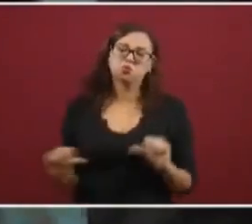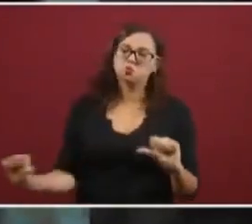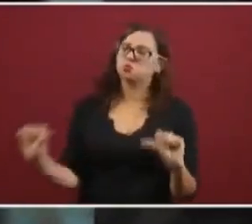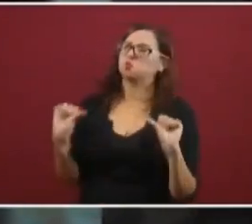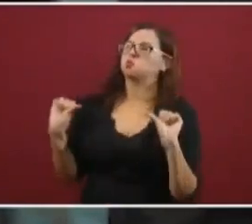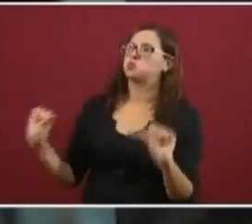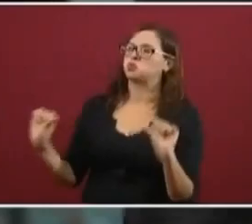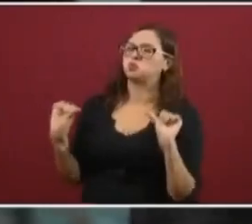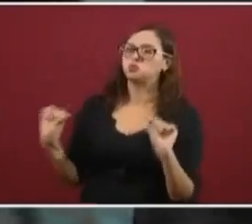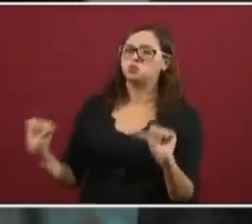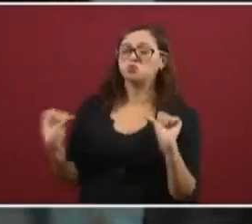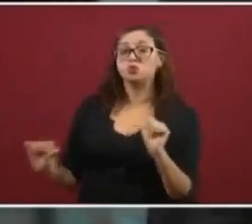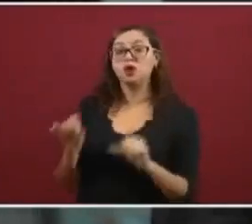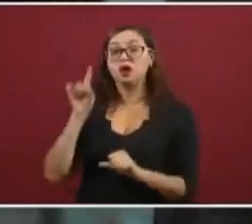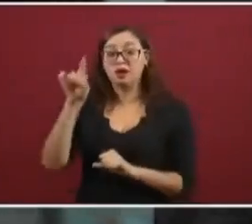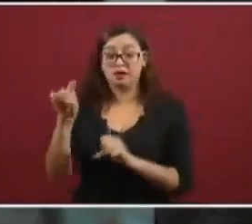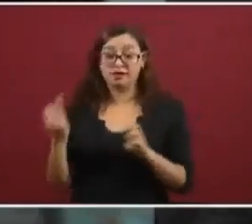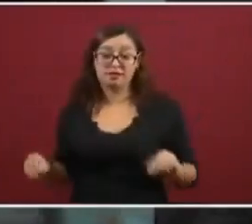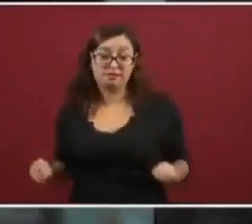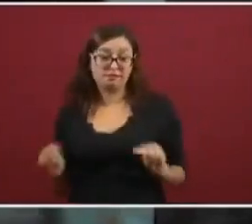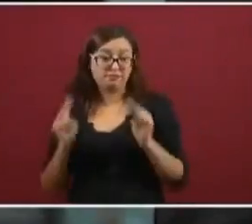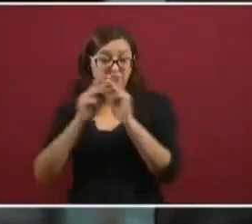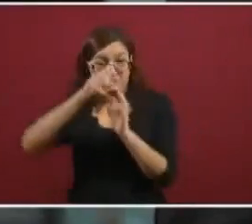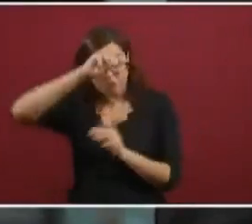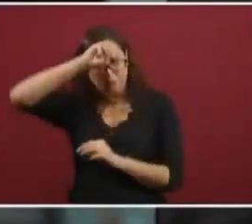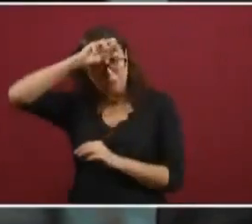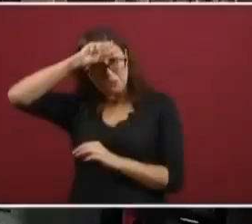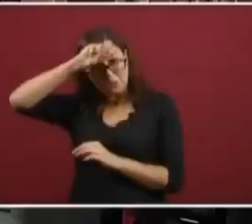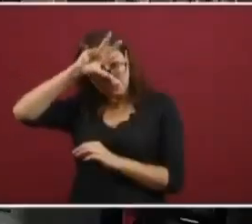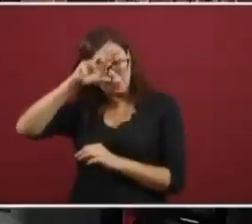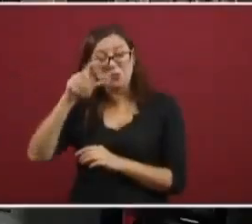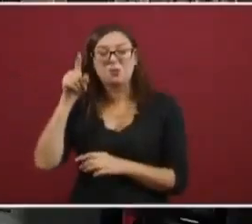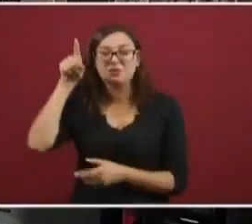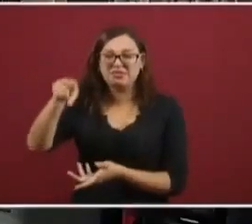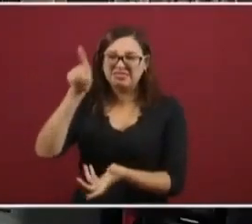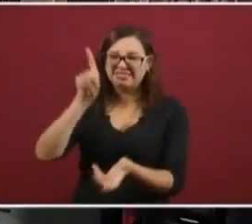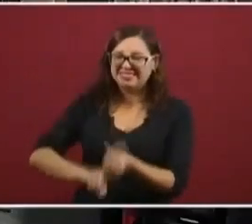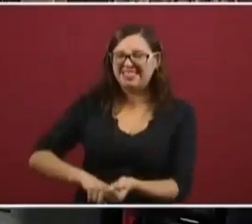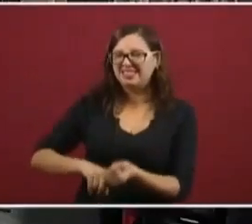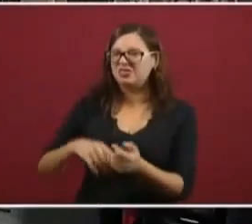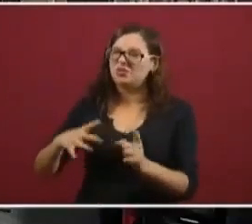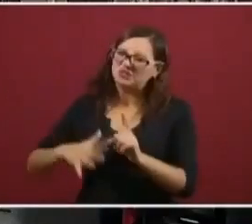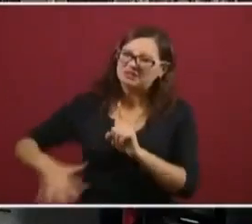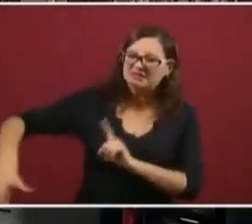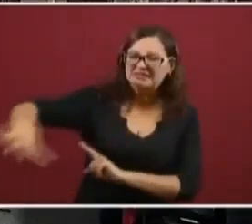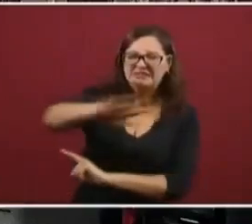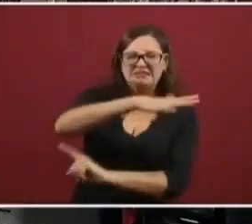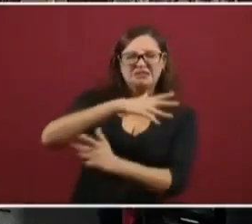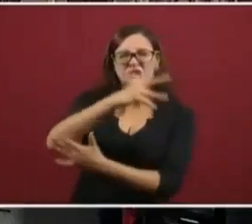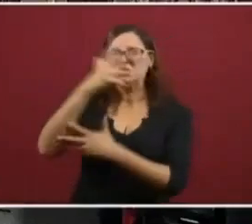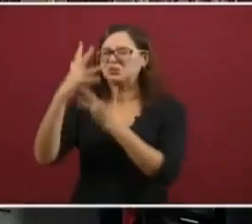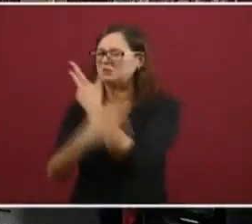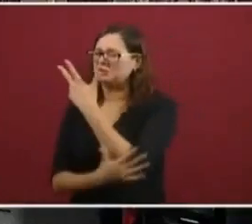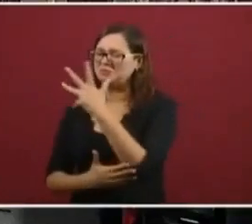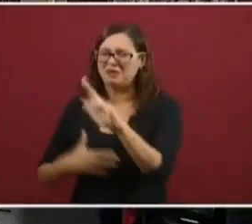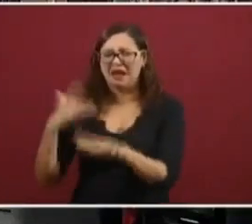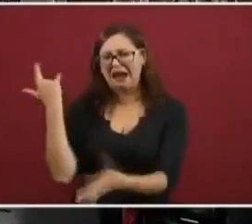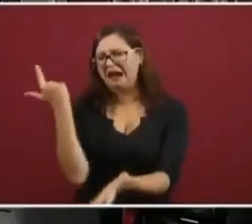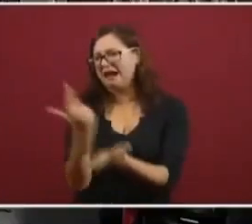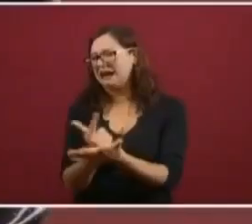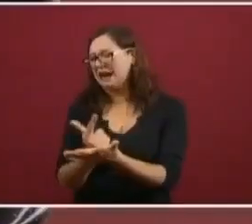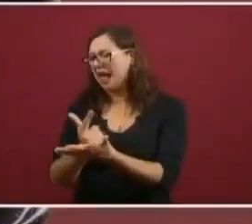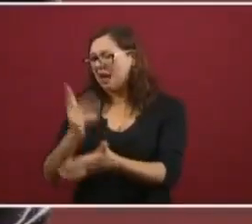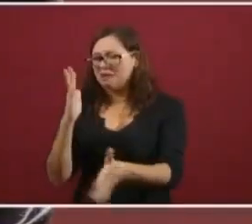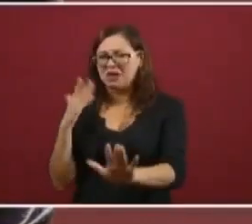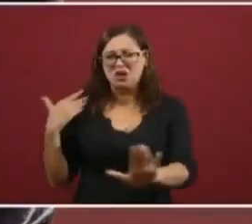de que la mina Buenavista del Cobre provocó una desgracia ecológica la más grande producida por la por la minería